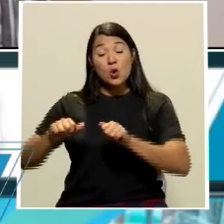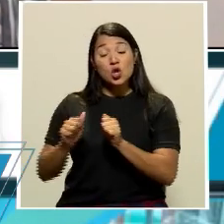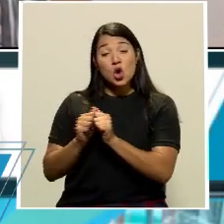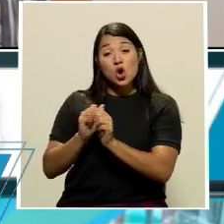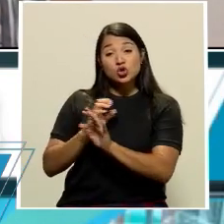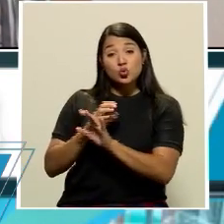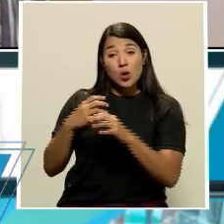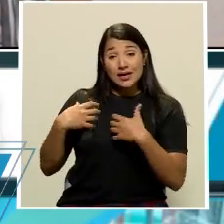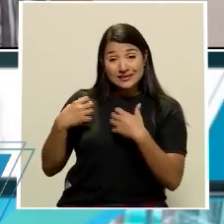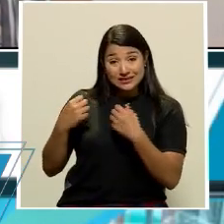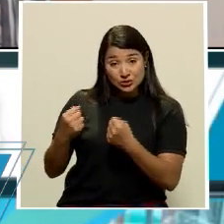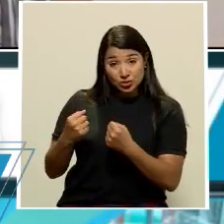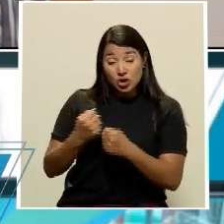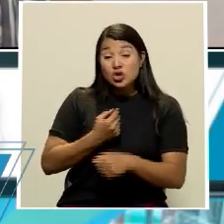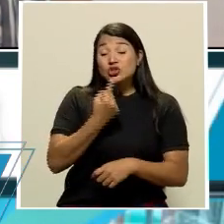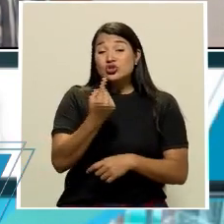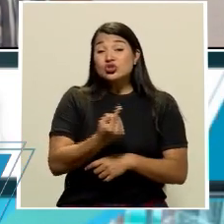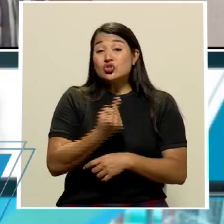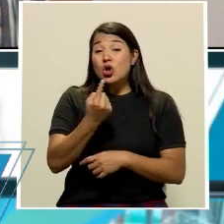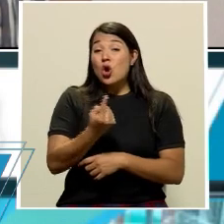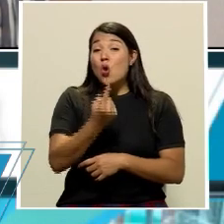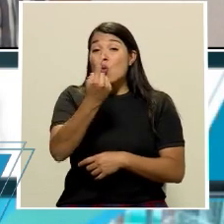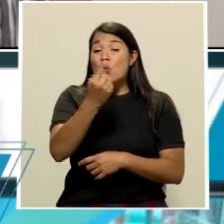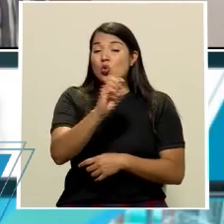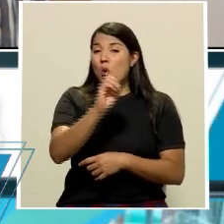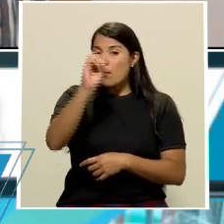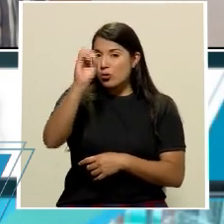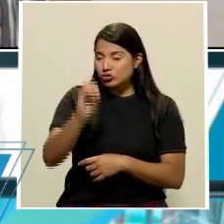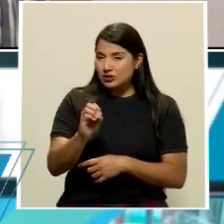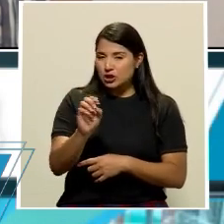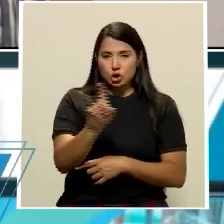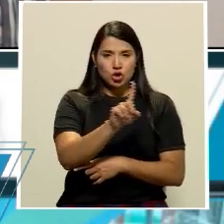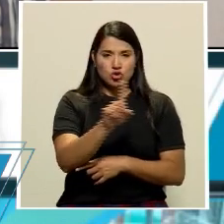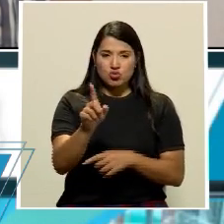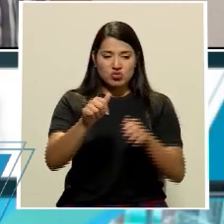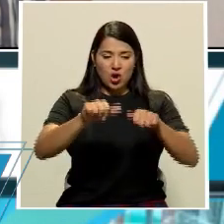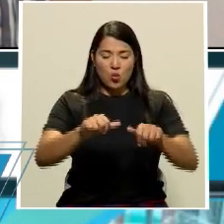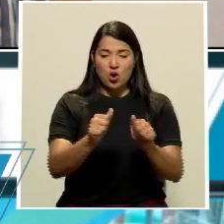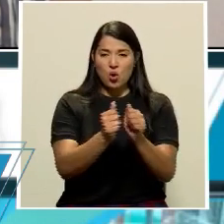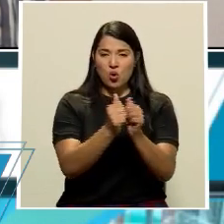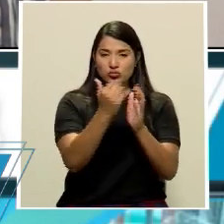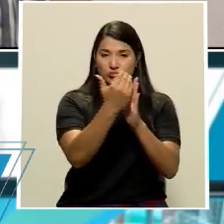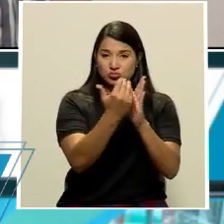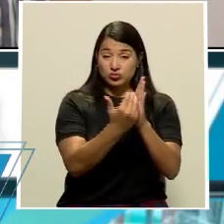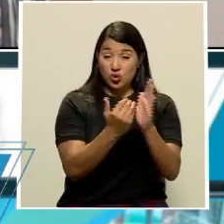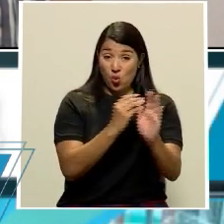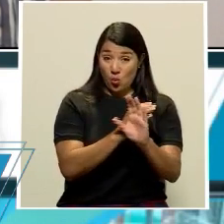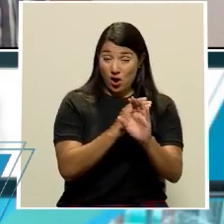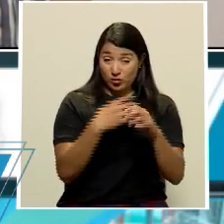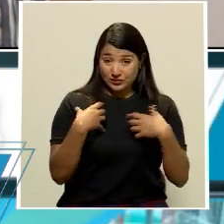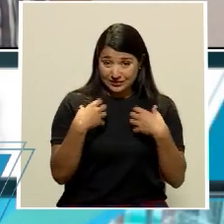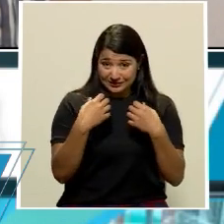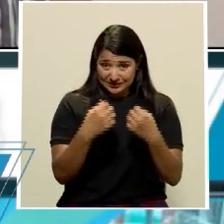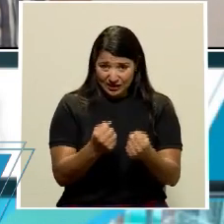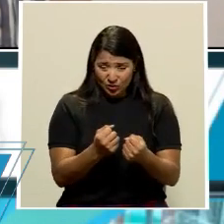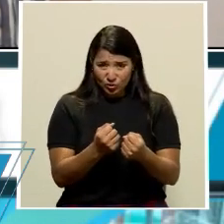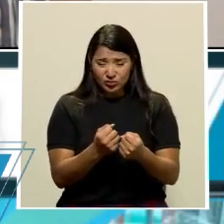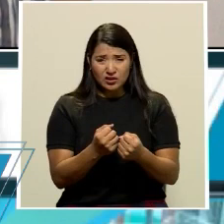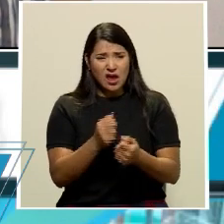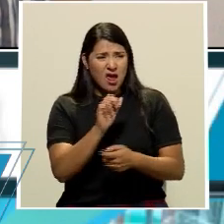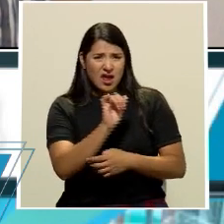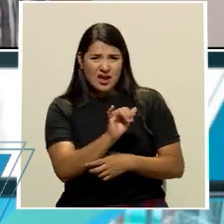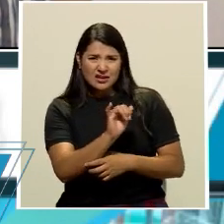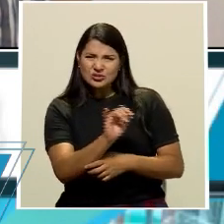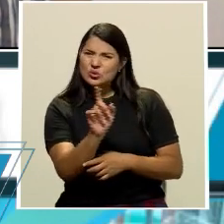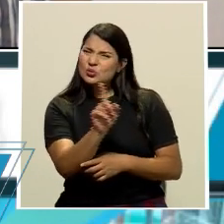y solo un 1% rechaza que existan medidas sanitarias. Esto es atípico de